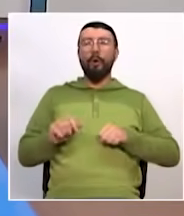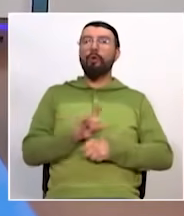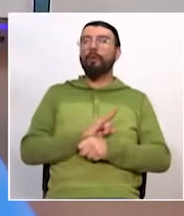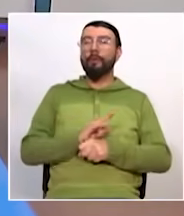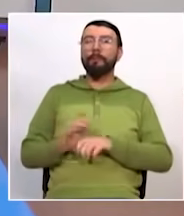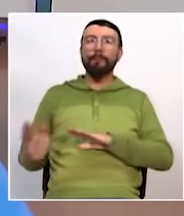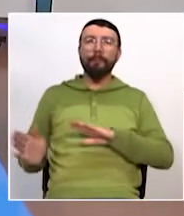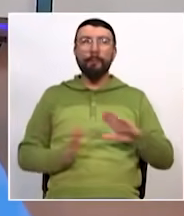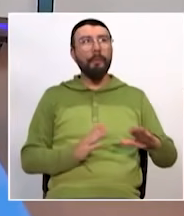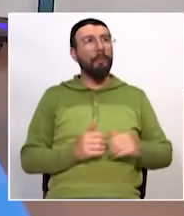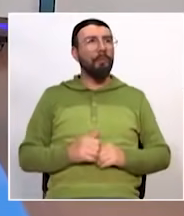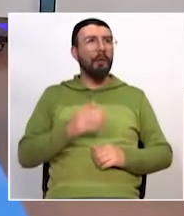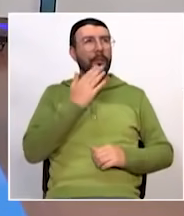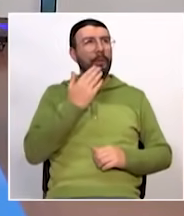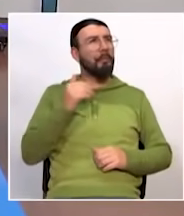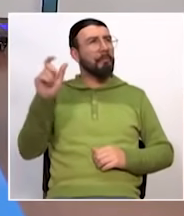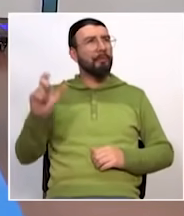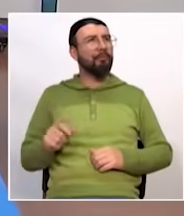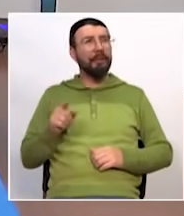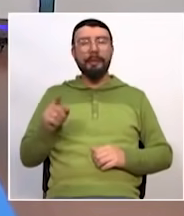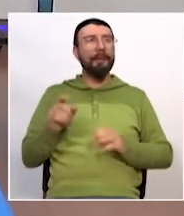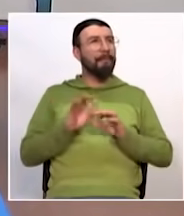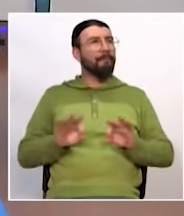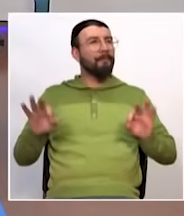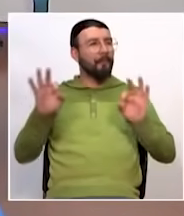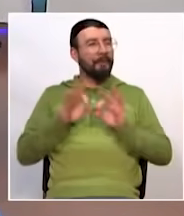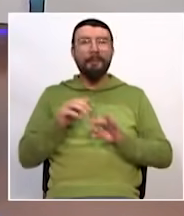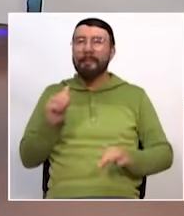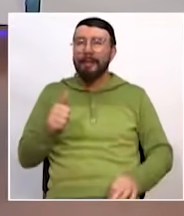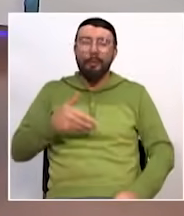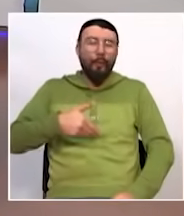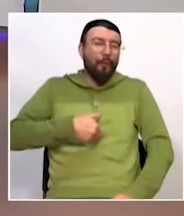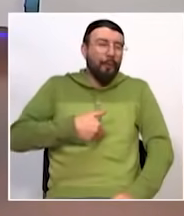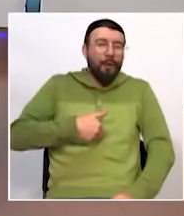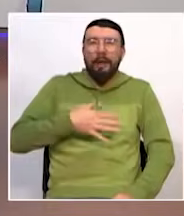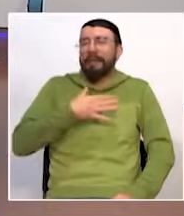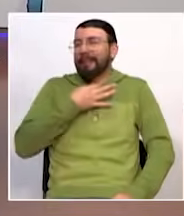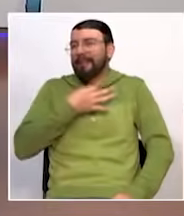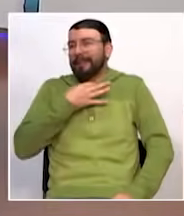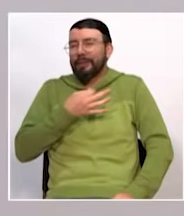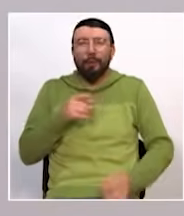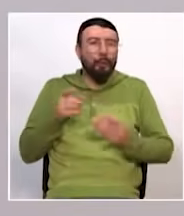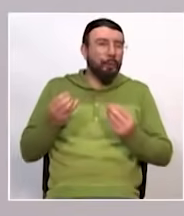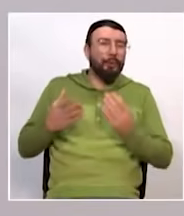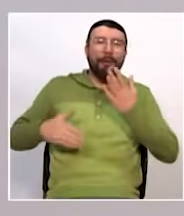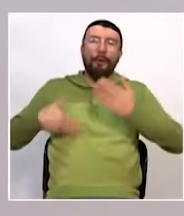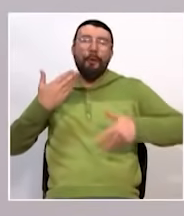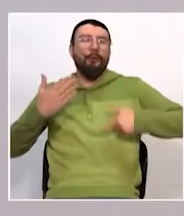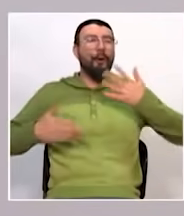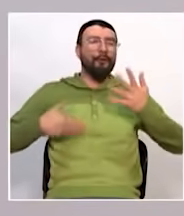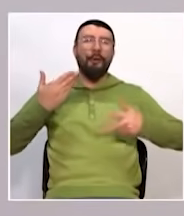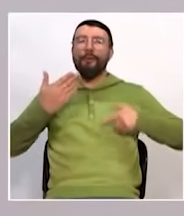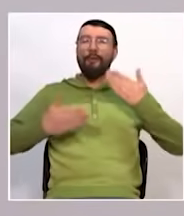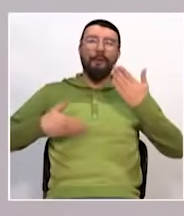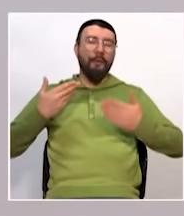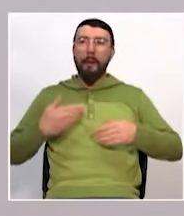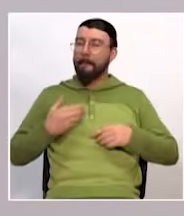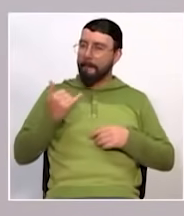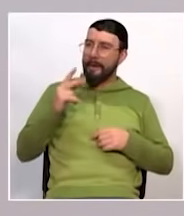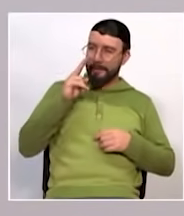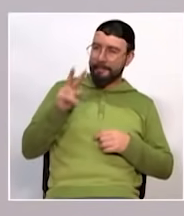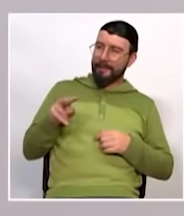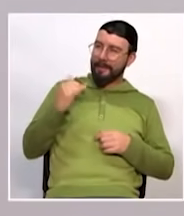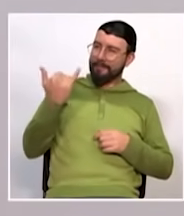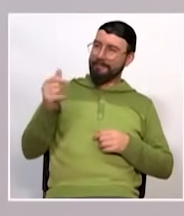en su vida tiene una característica muy importante de risa de alegría de felicidad de dicha de observar